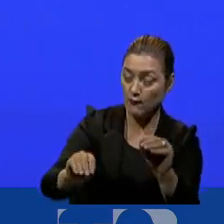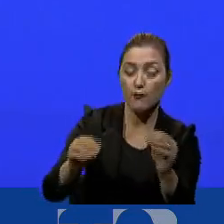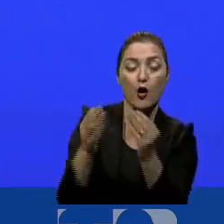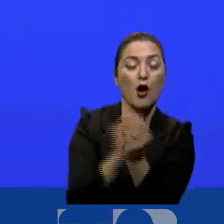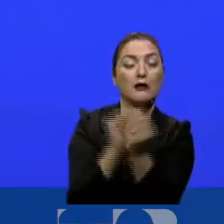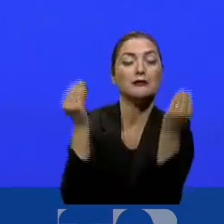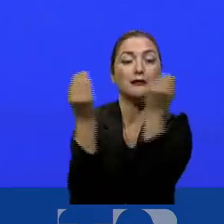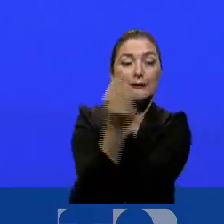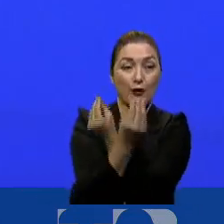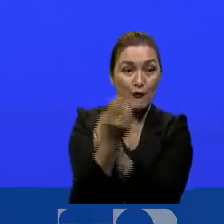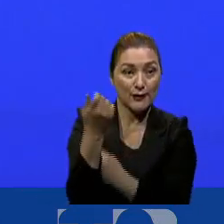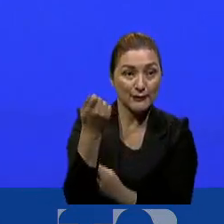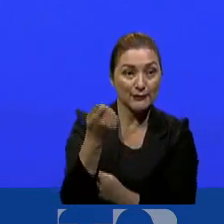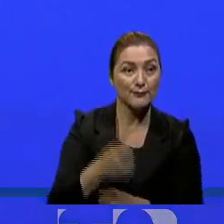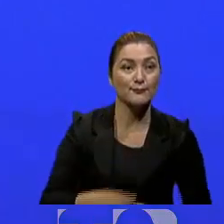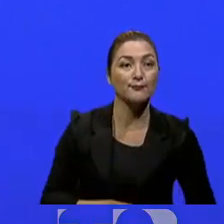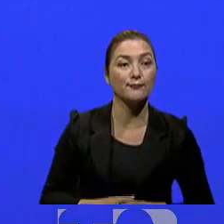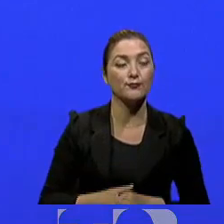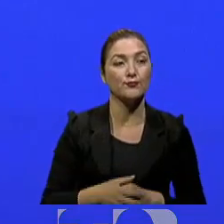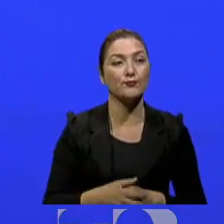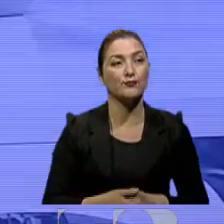de estos recursos.